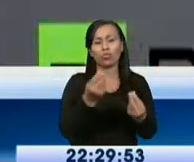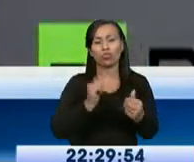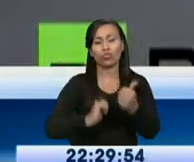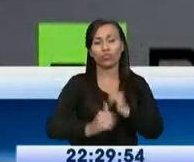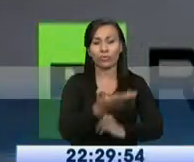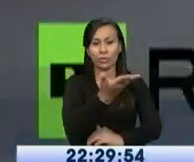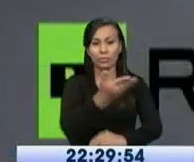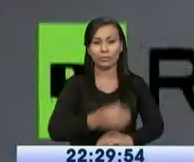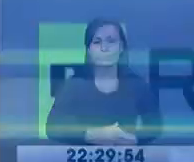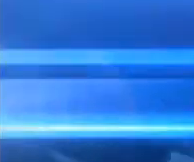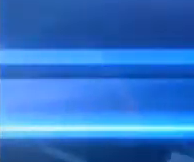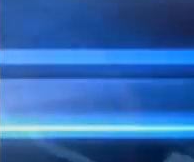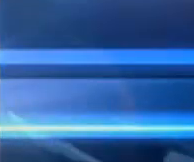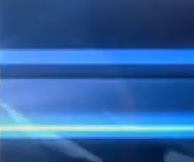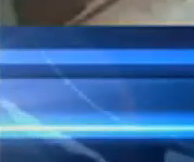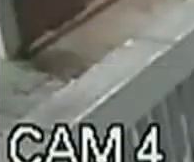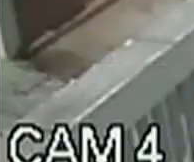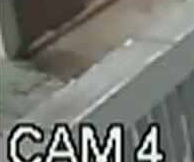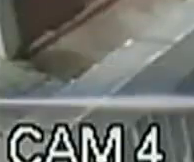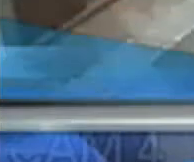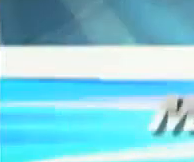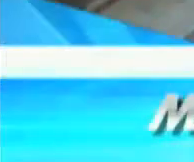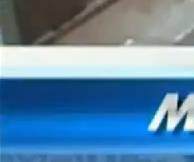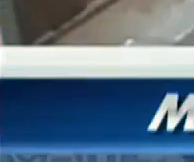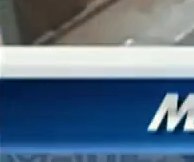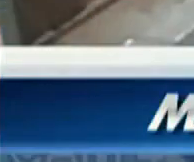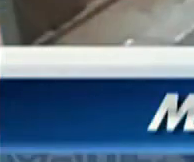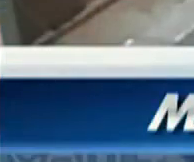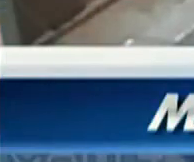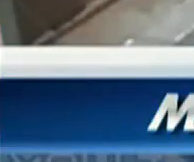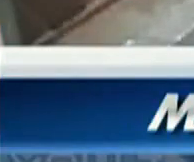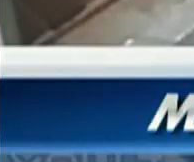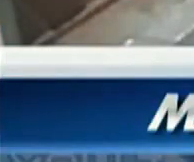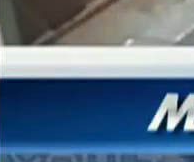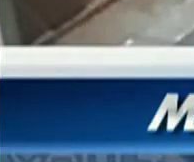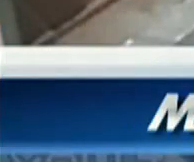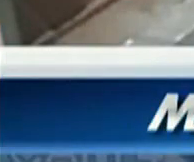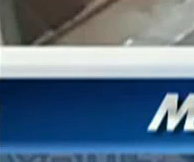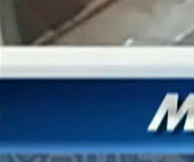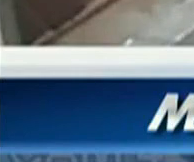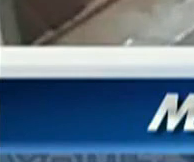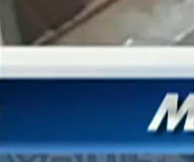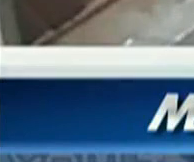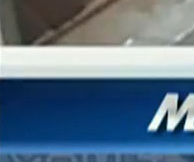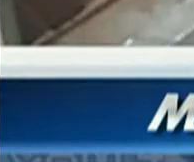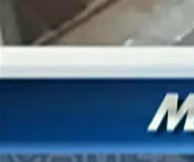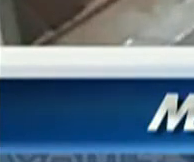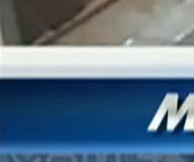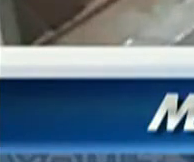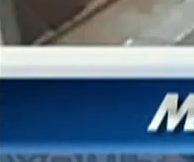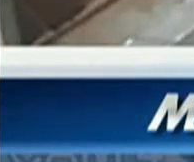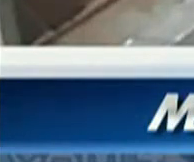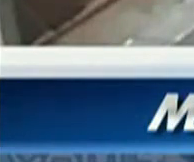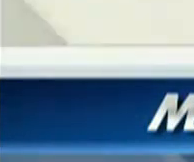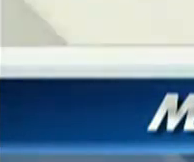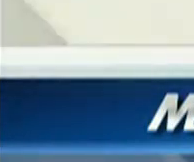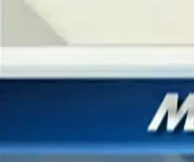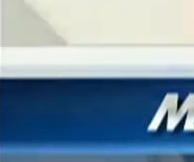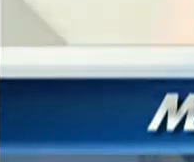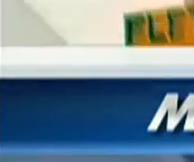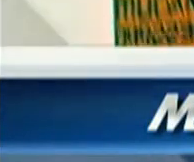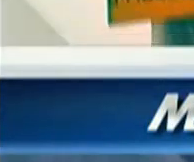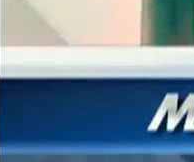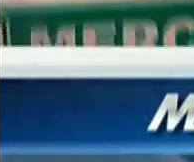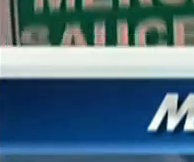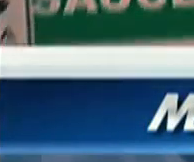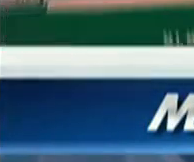Saona. Y mañana, en nuestro informativo matinal, entérese dónde y cómo fue el